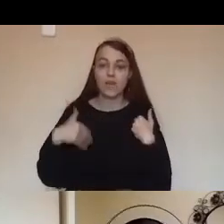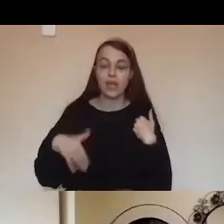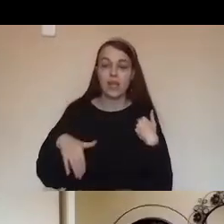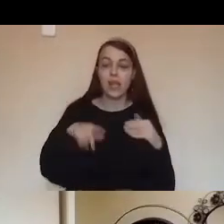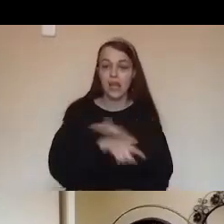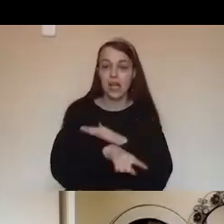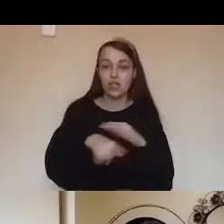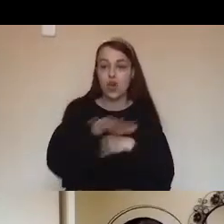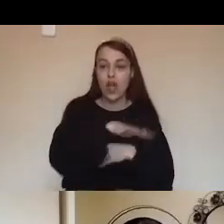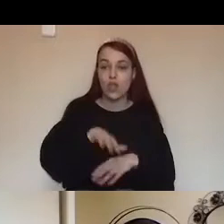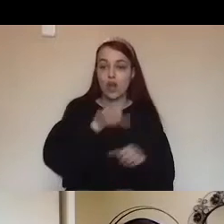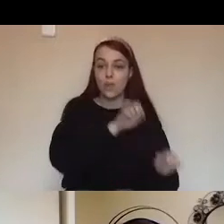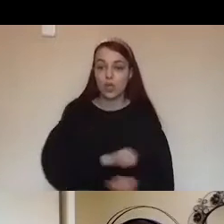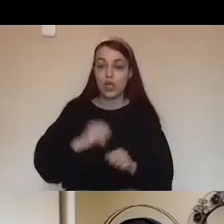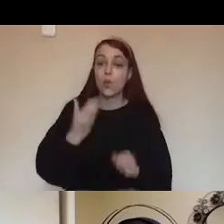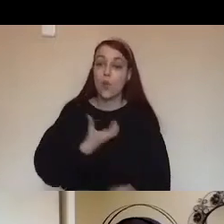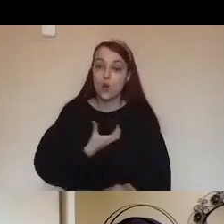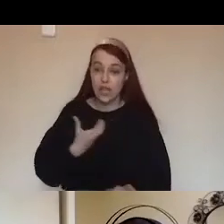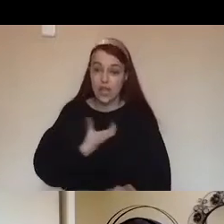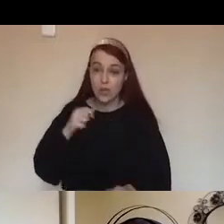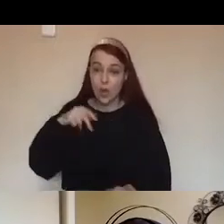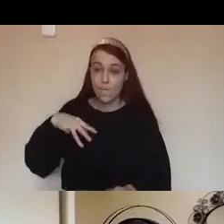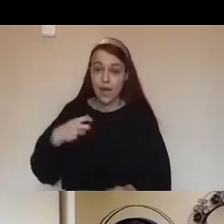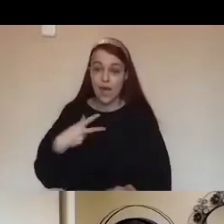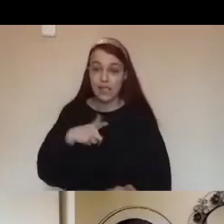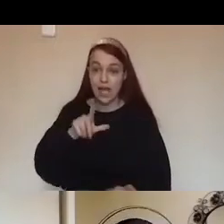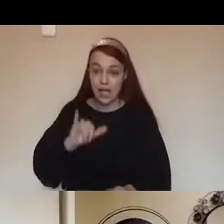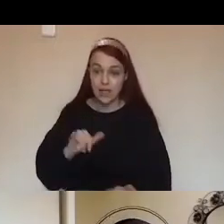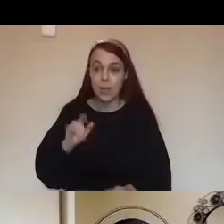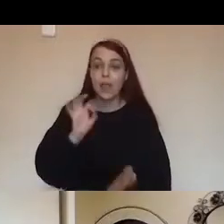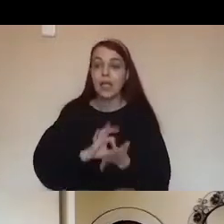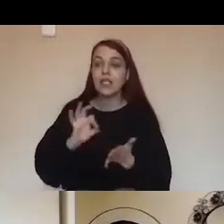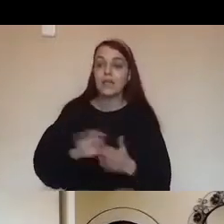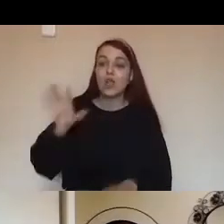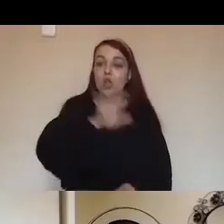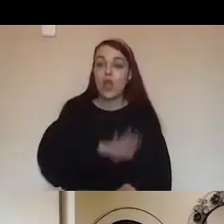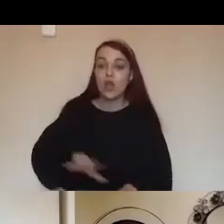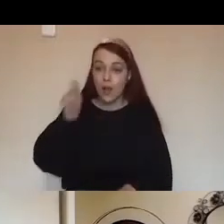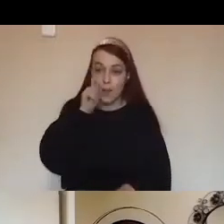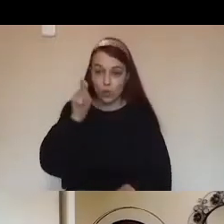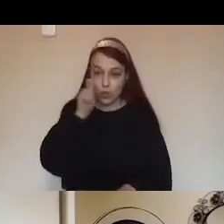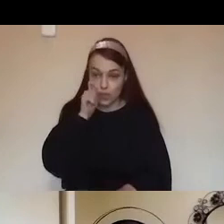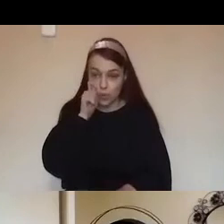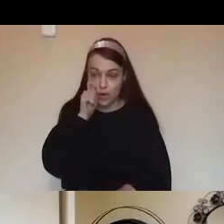la Municipalidad de Machalí, el Servicio Nacional de Turismo con su